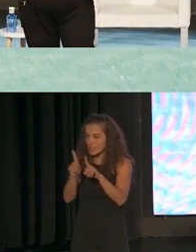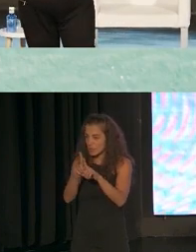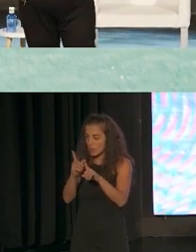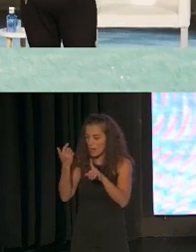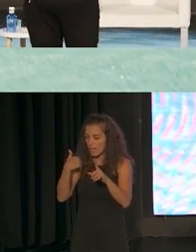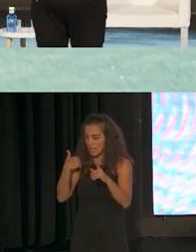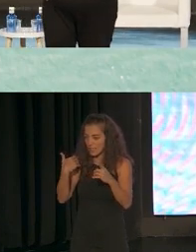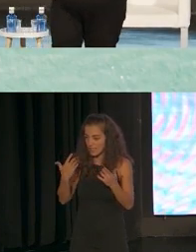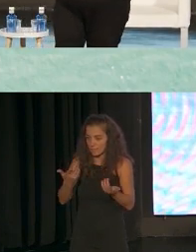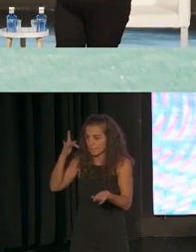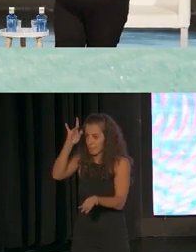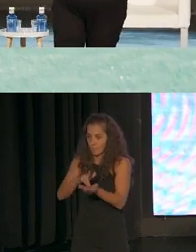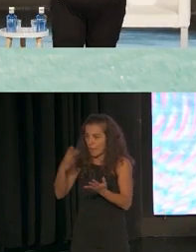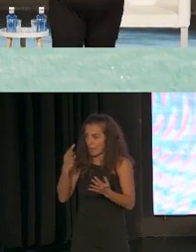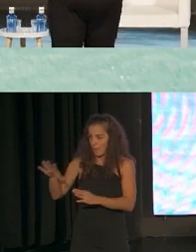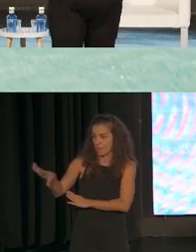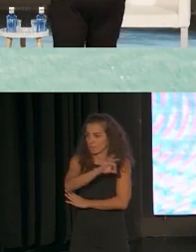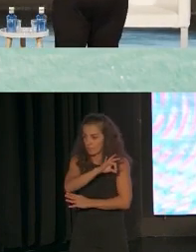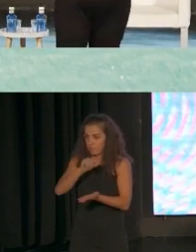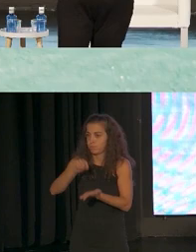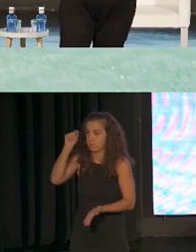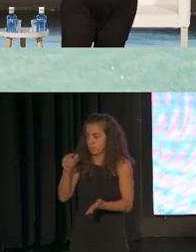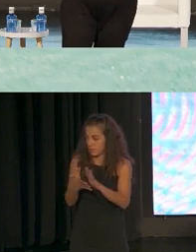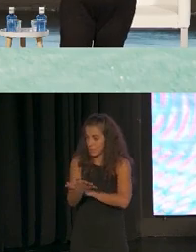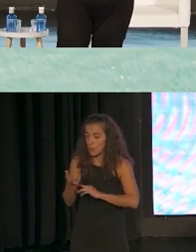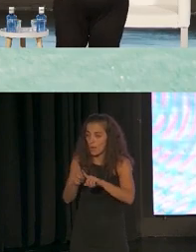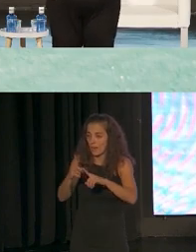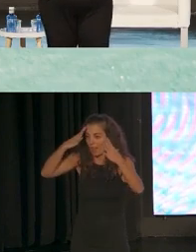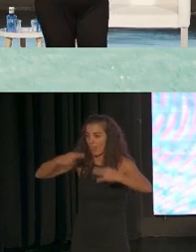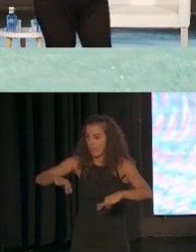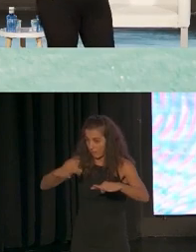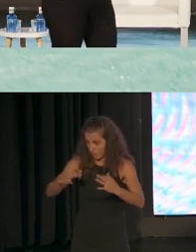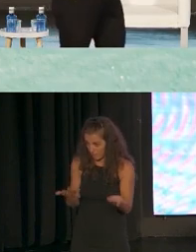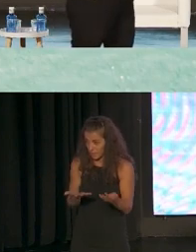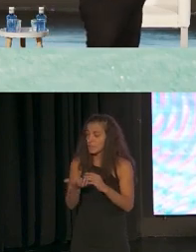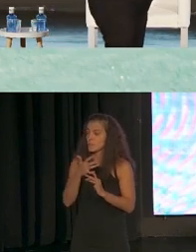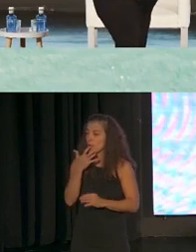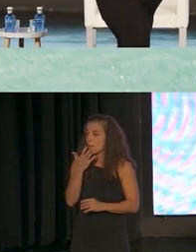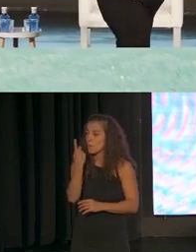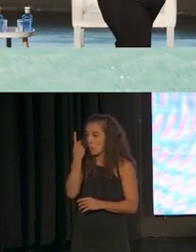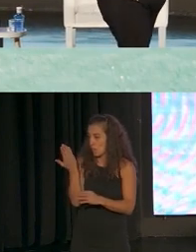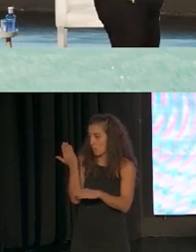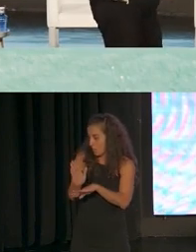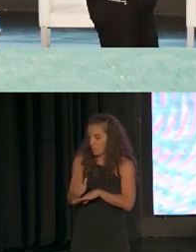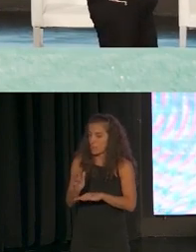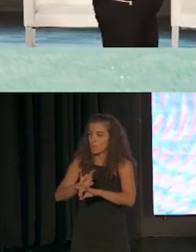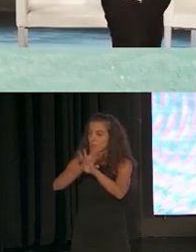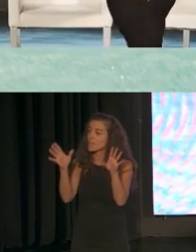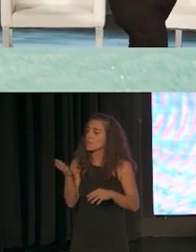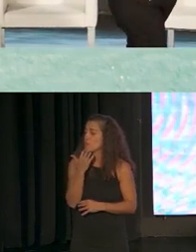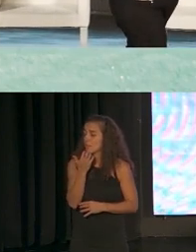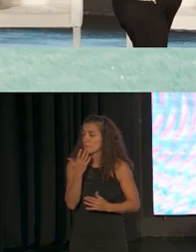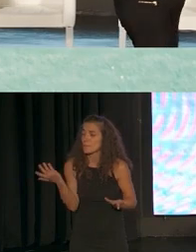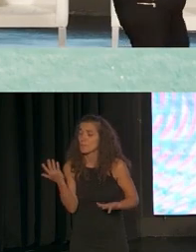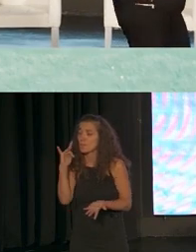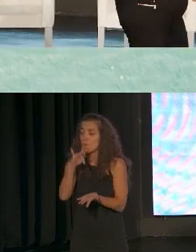entonces toma la decisión de manera instantánea y sin que nos demos cuenta Un ejemplo muy claro pues pues por ejemplo